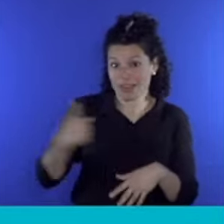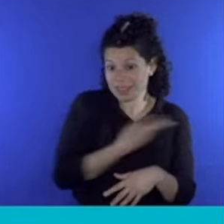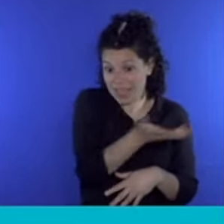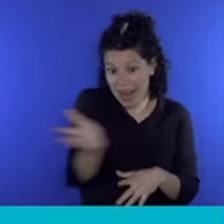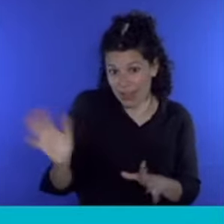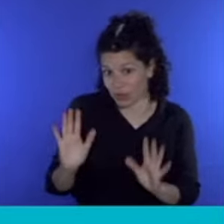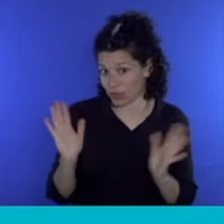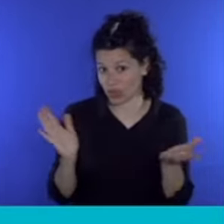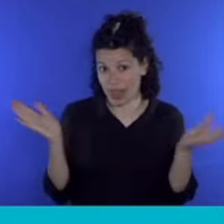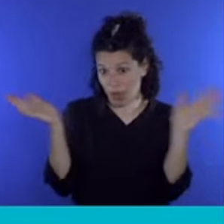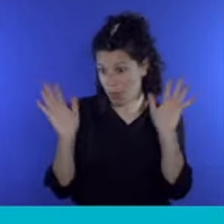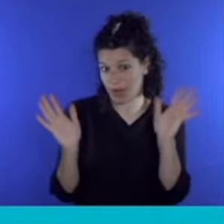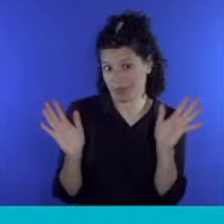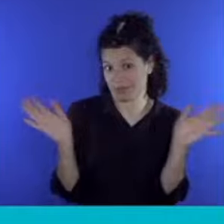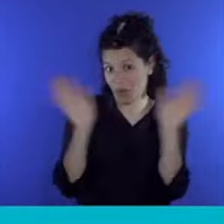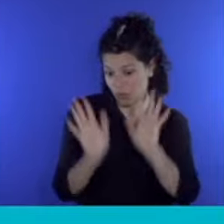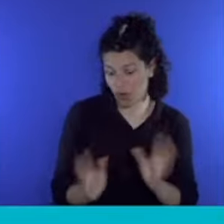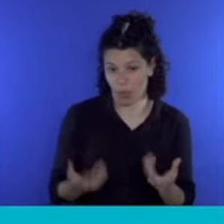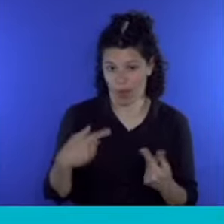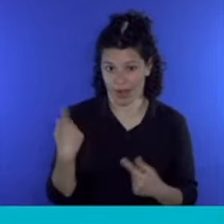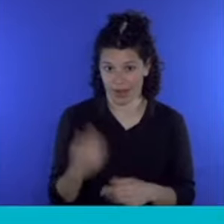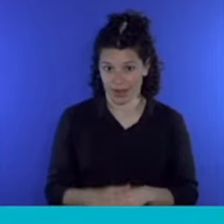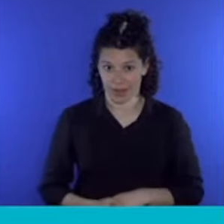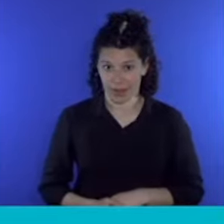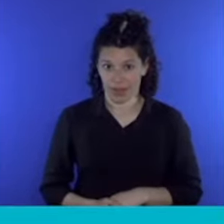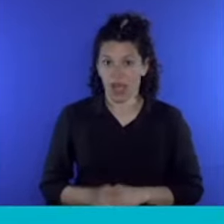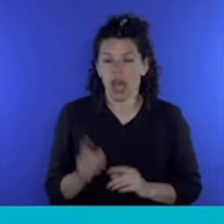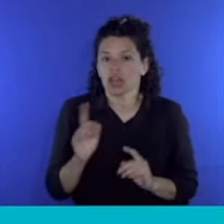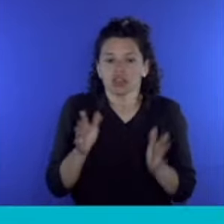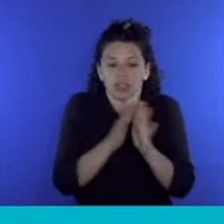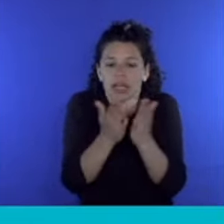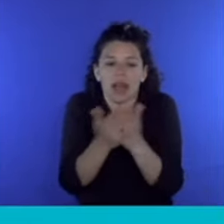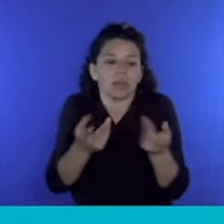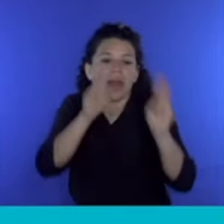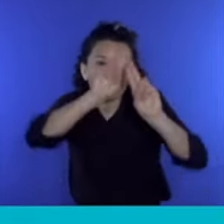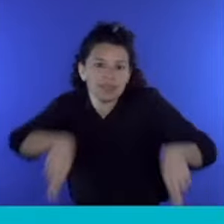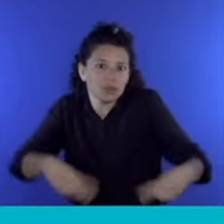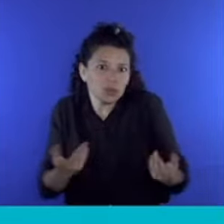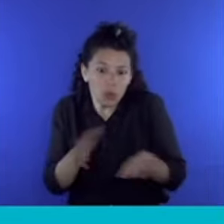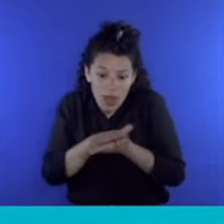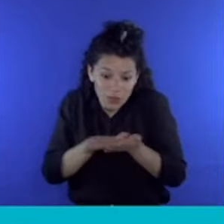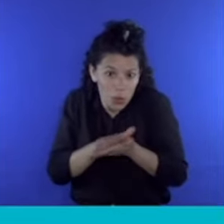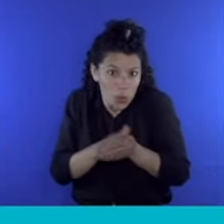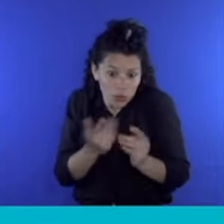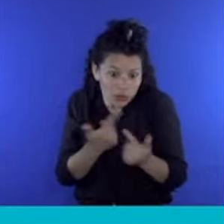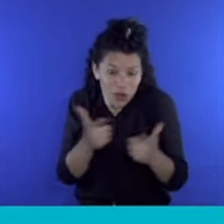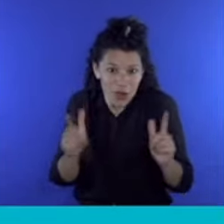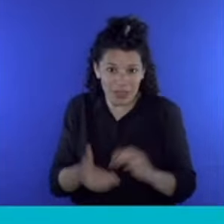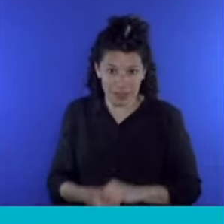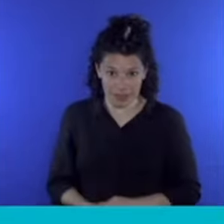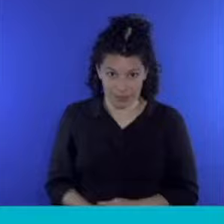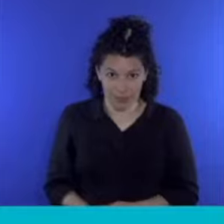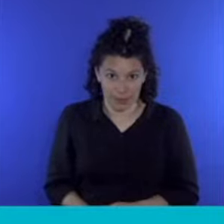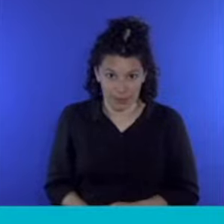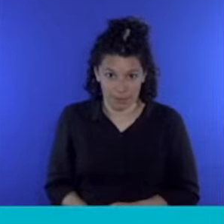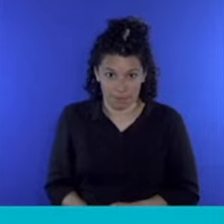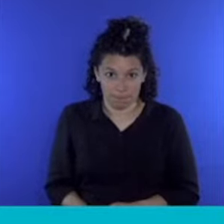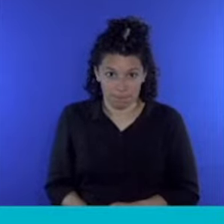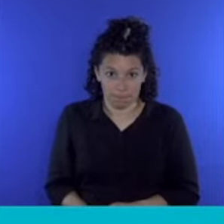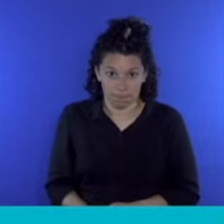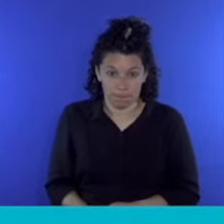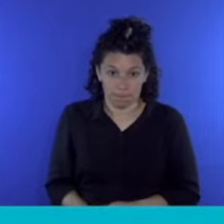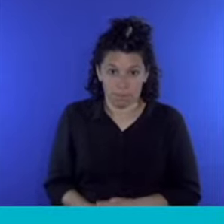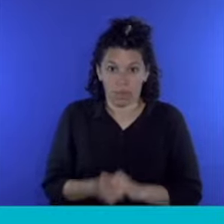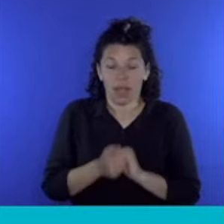función, aunque no la encuentre. Entonces la censura no va a resolver ningún problema. Y hay una inquina contra la educación sexual que no tiene nada que ver.